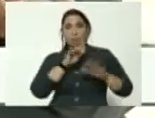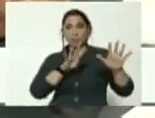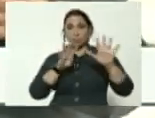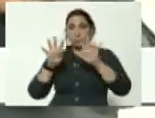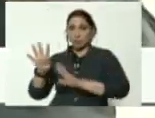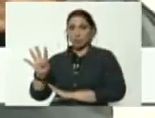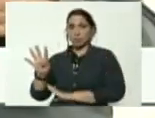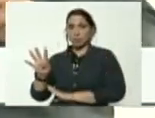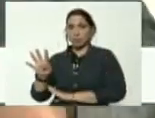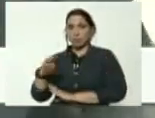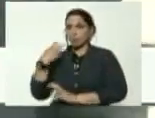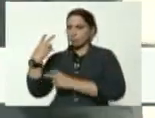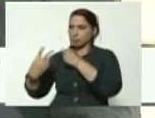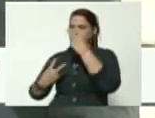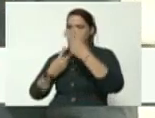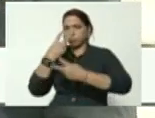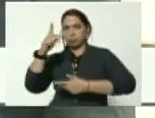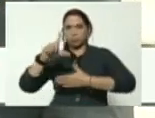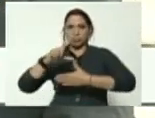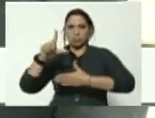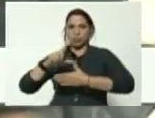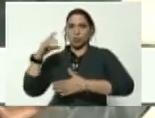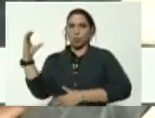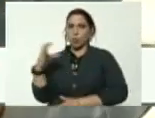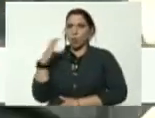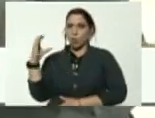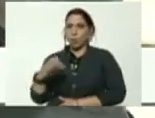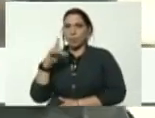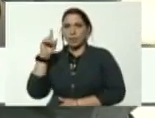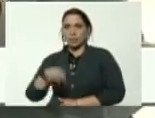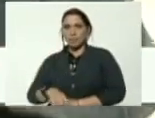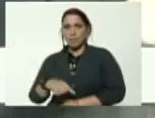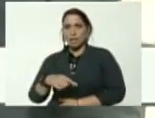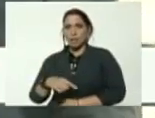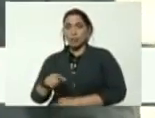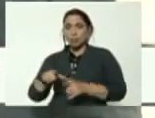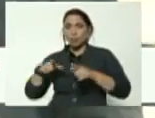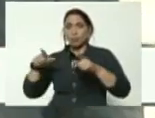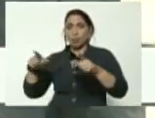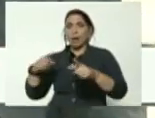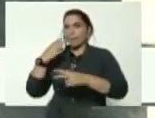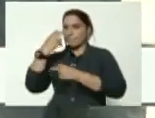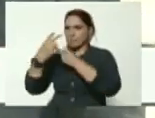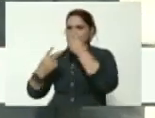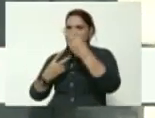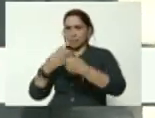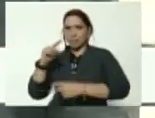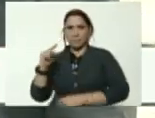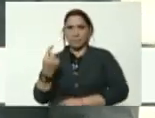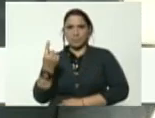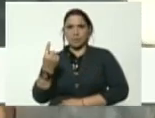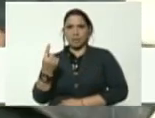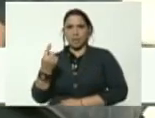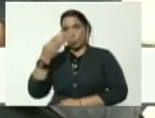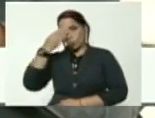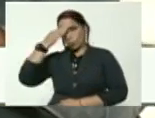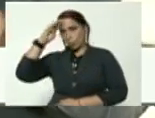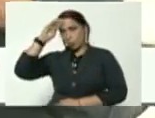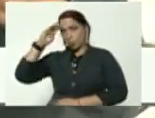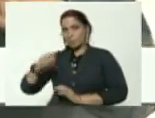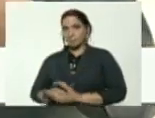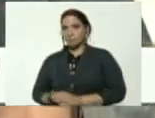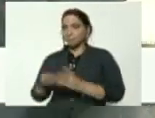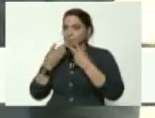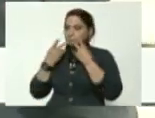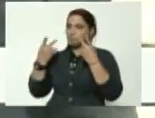internacional latinoamericana y Colombia fue uno de esos lugares. Y por supuesto, la visita que hizo, su primera visita a Cuba, ese discurso que